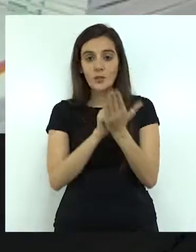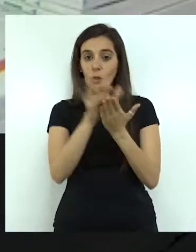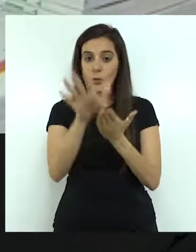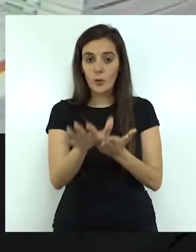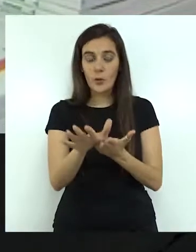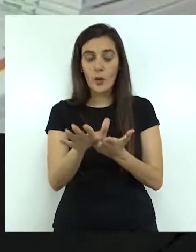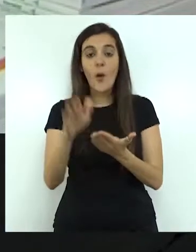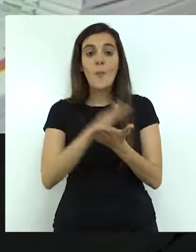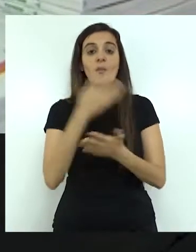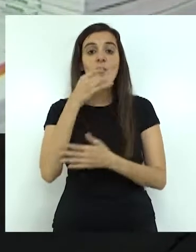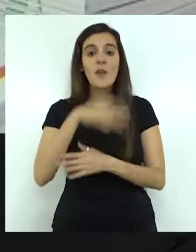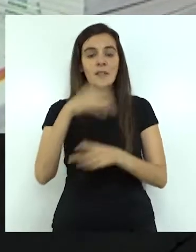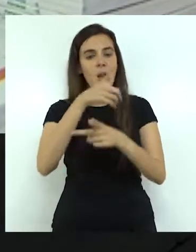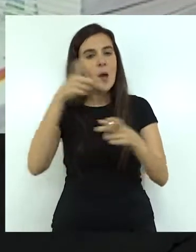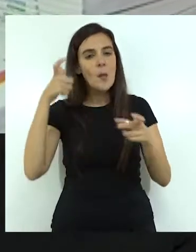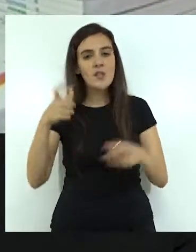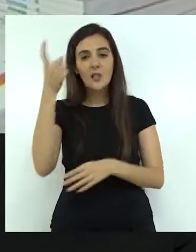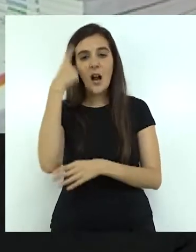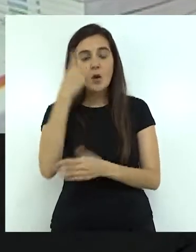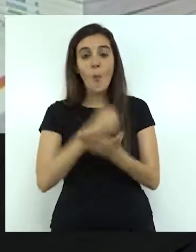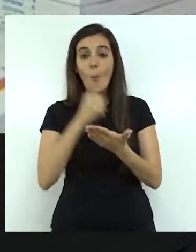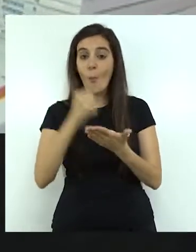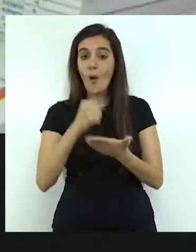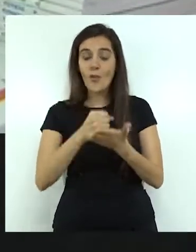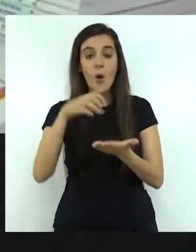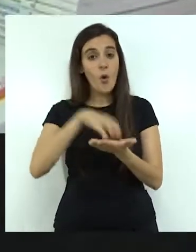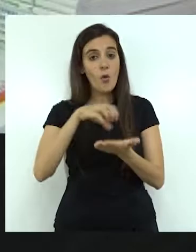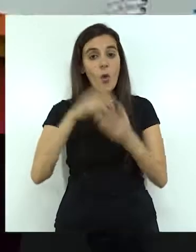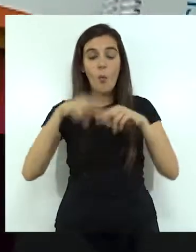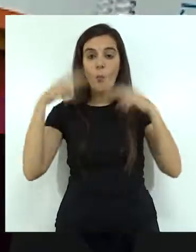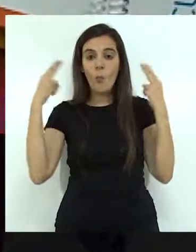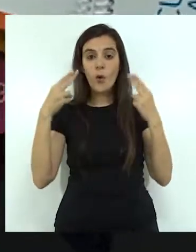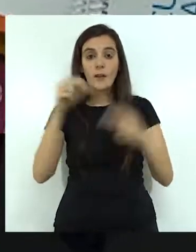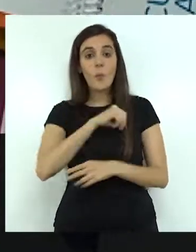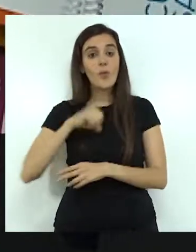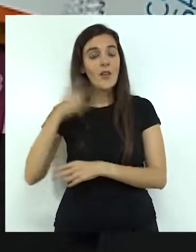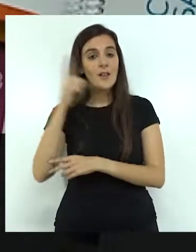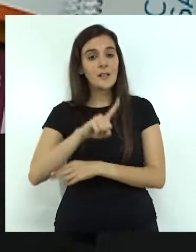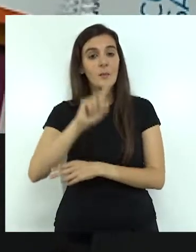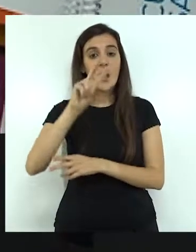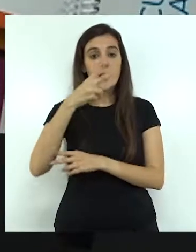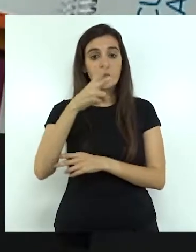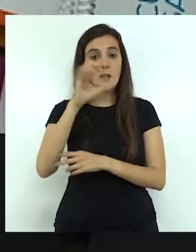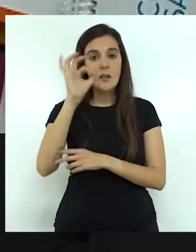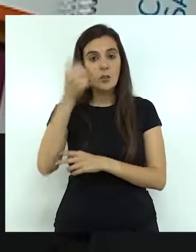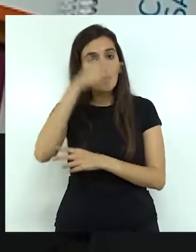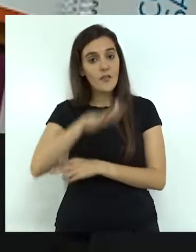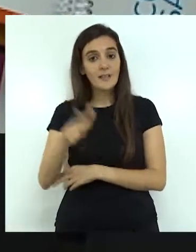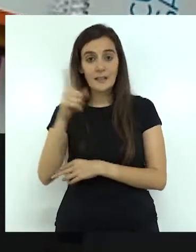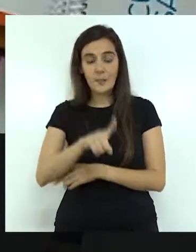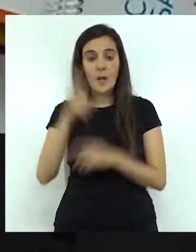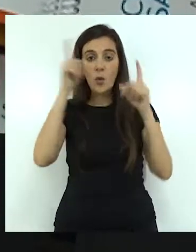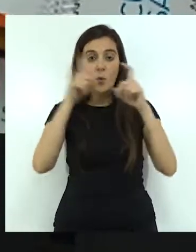mismo los alumnos matriculados en los centros públicos y concertados en el segundo ciclo de educación infantil educación primaria y especial